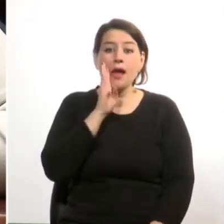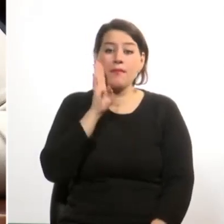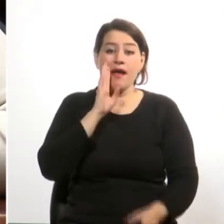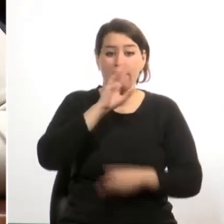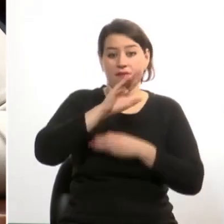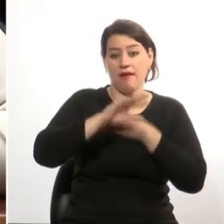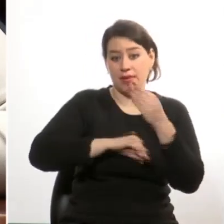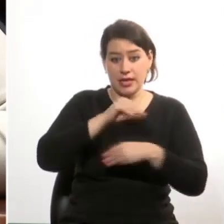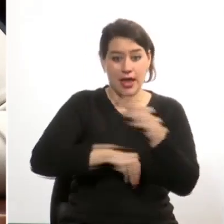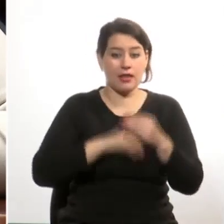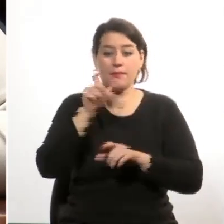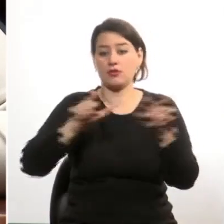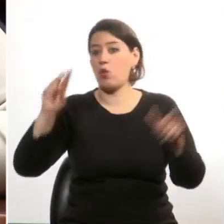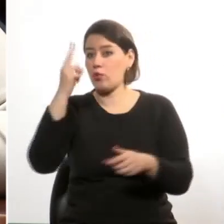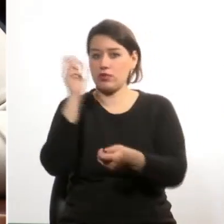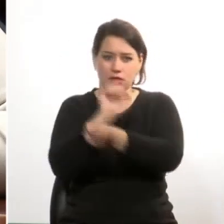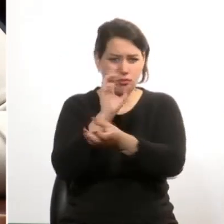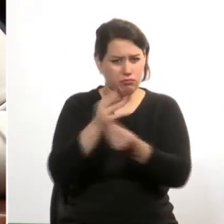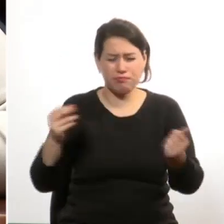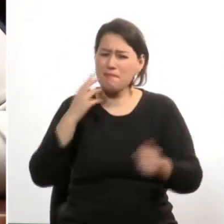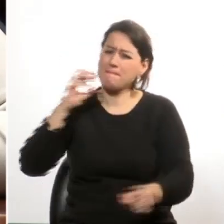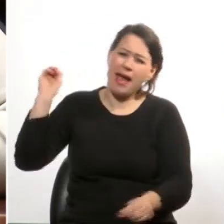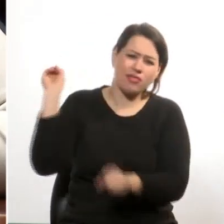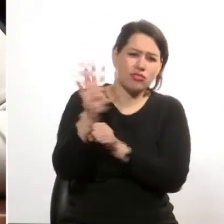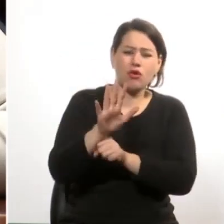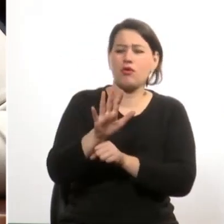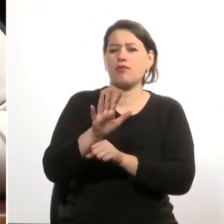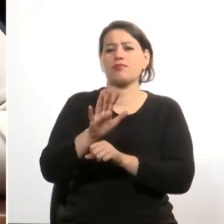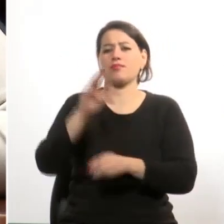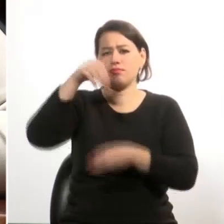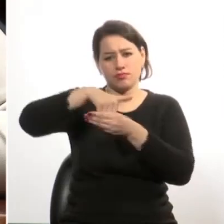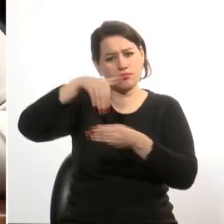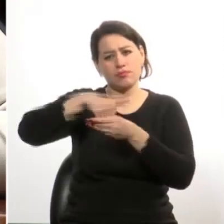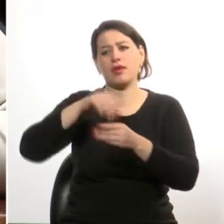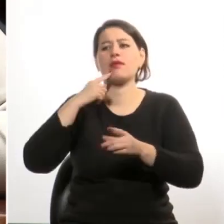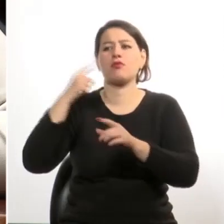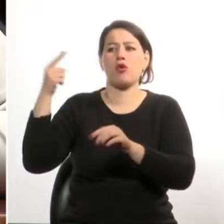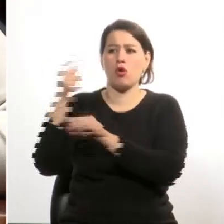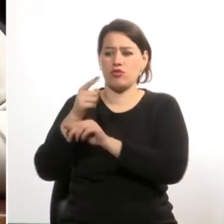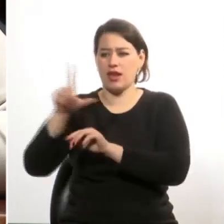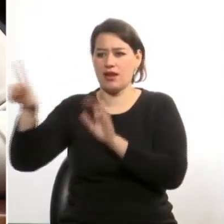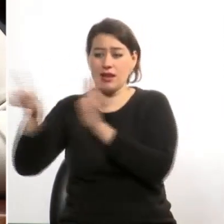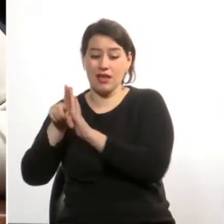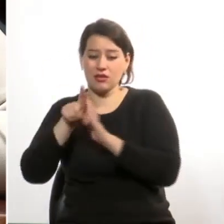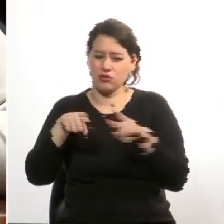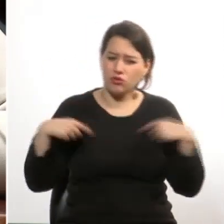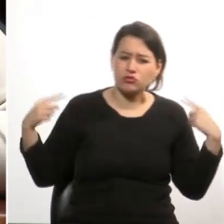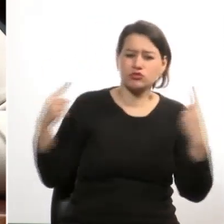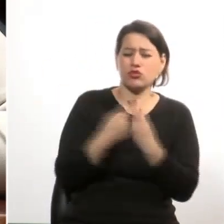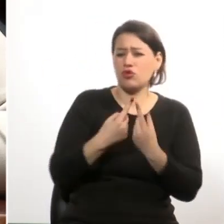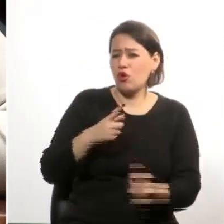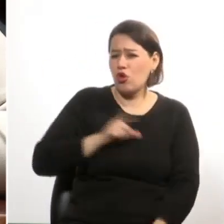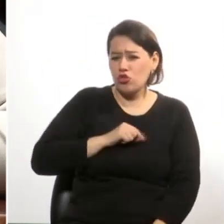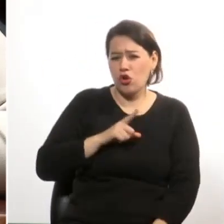de uruguayos detenidos desaparecidos lanzó la convocatoria al referéndum de la ley. Comillas, asistimos con